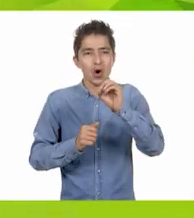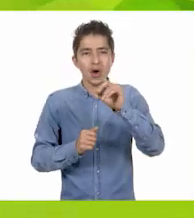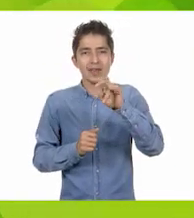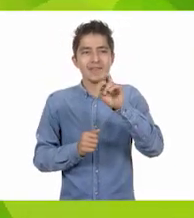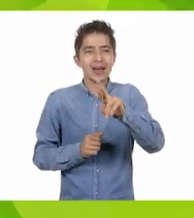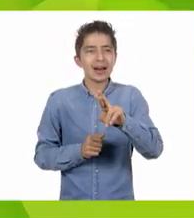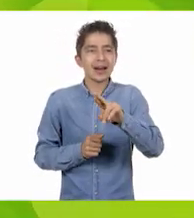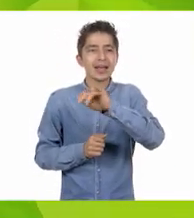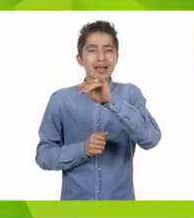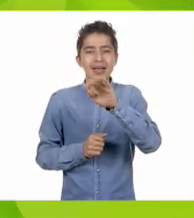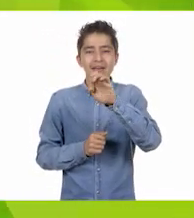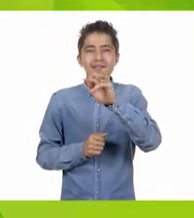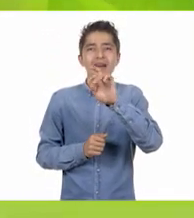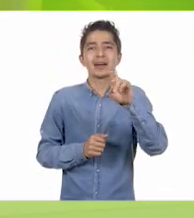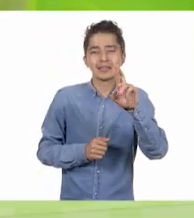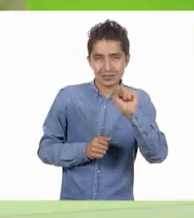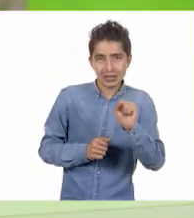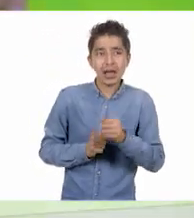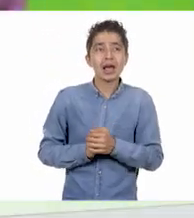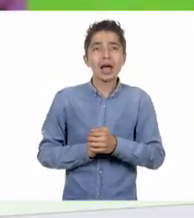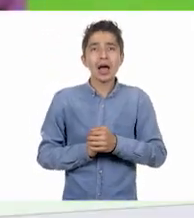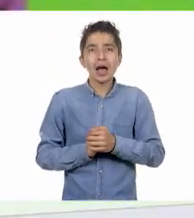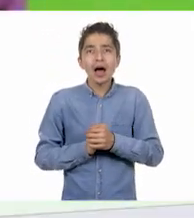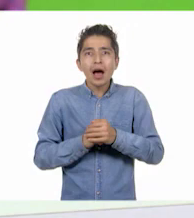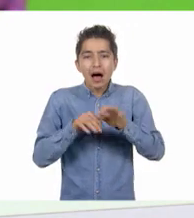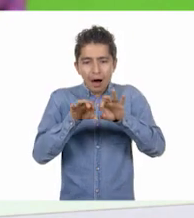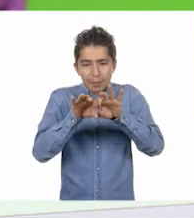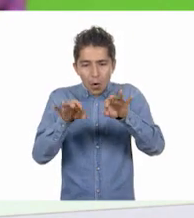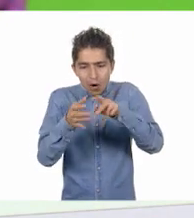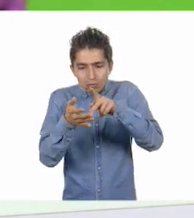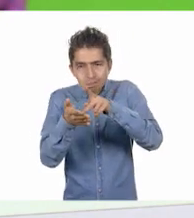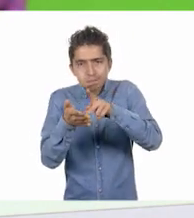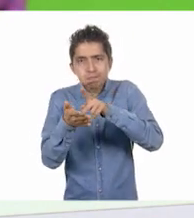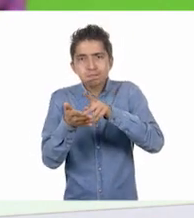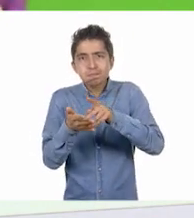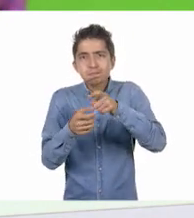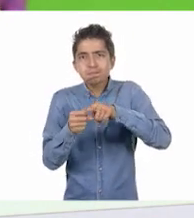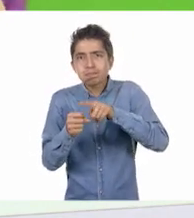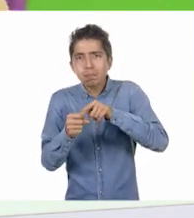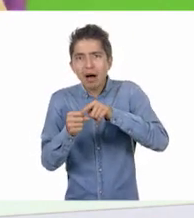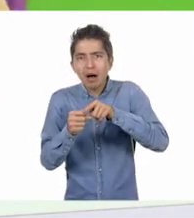Jeffers. ¿Los crayones renunciaron?